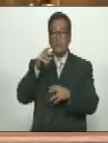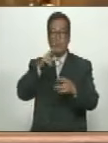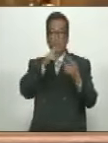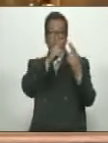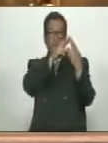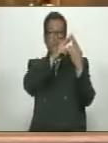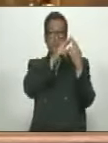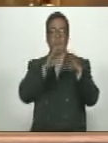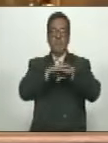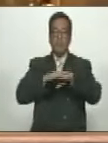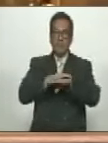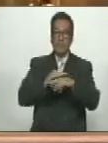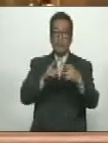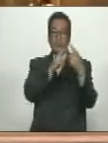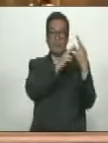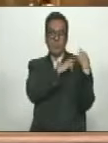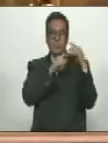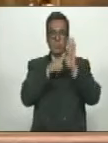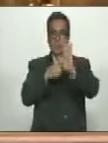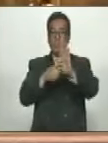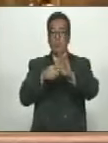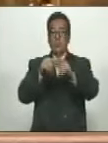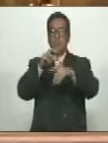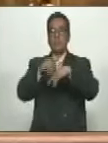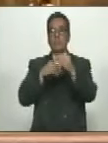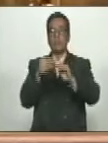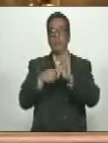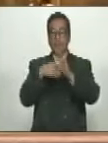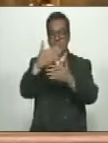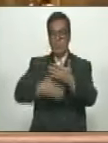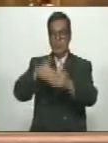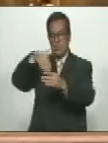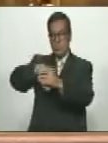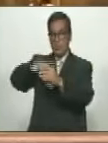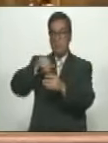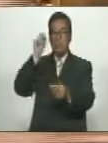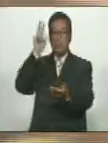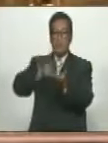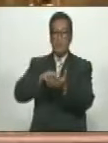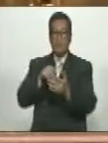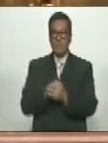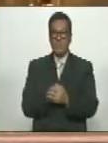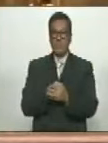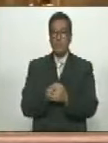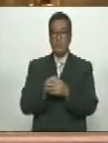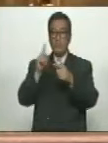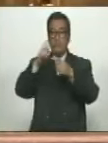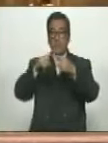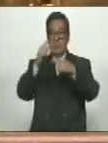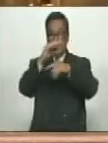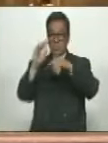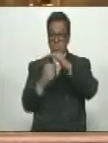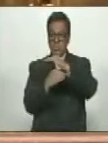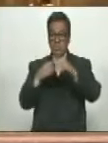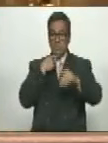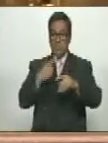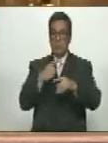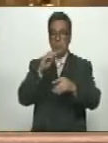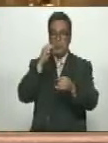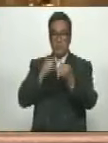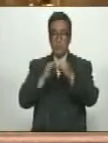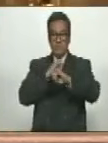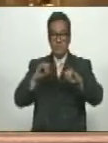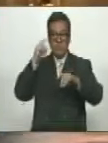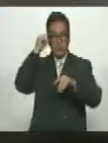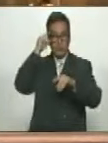representación de los informes que sometidos a votación resultaron aprobados. El primer vicepresidente señaló que, agotada